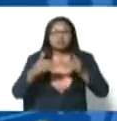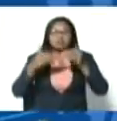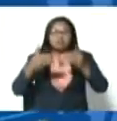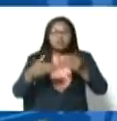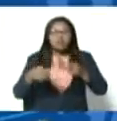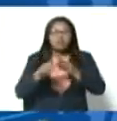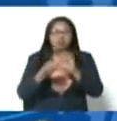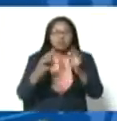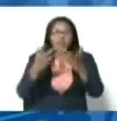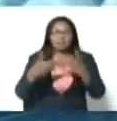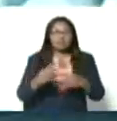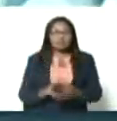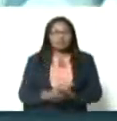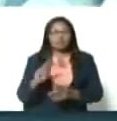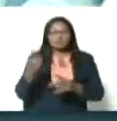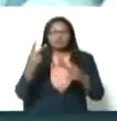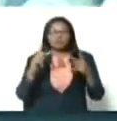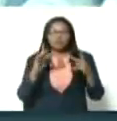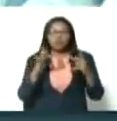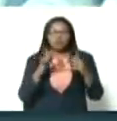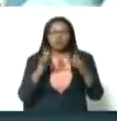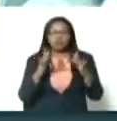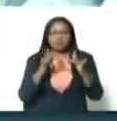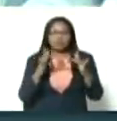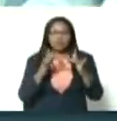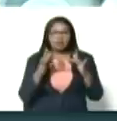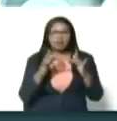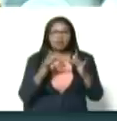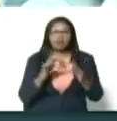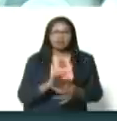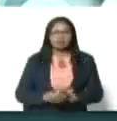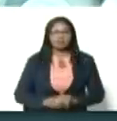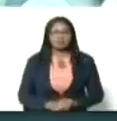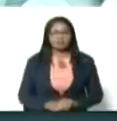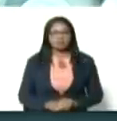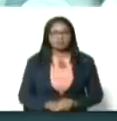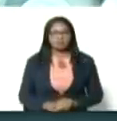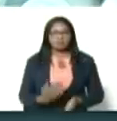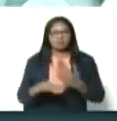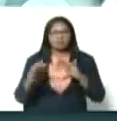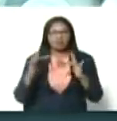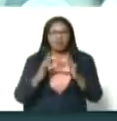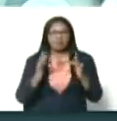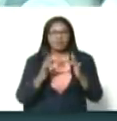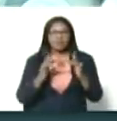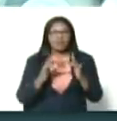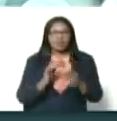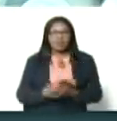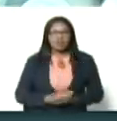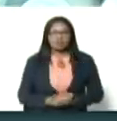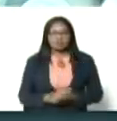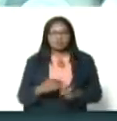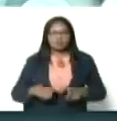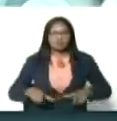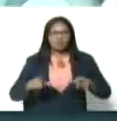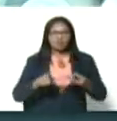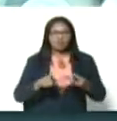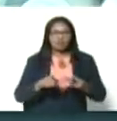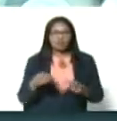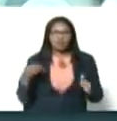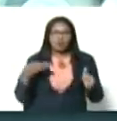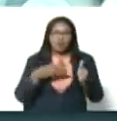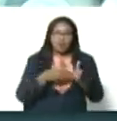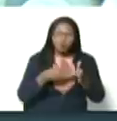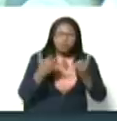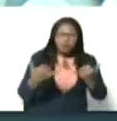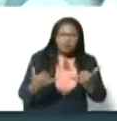con esta empresa. Vámonos a un segundo pase en vivo y directo. Vámonos para patios y talleres Las Adjuntas. Aquí